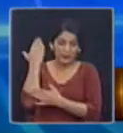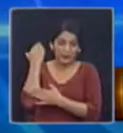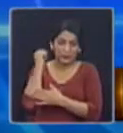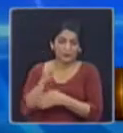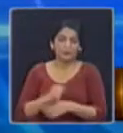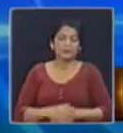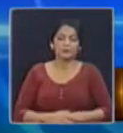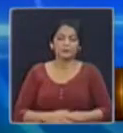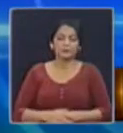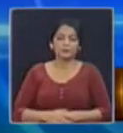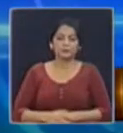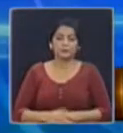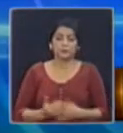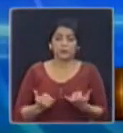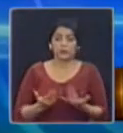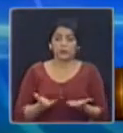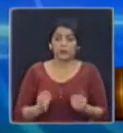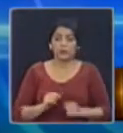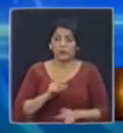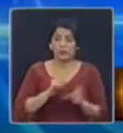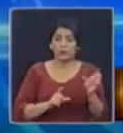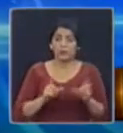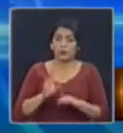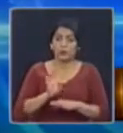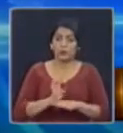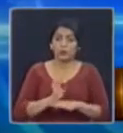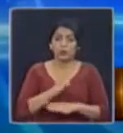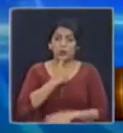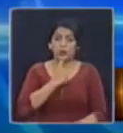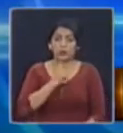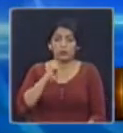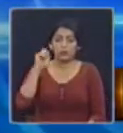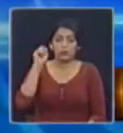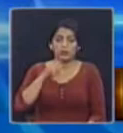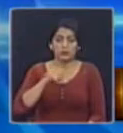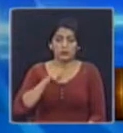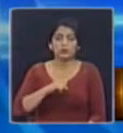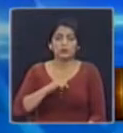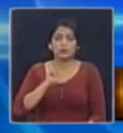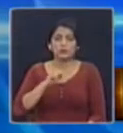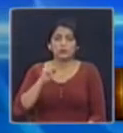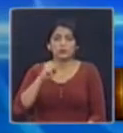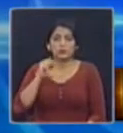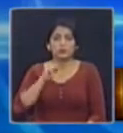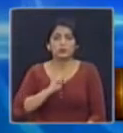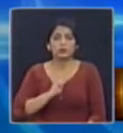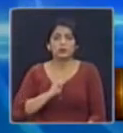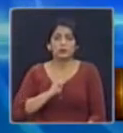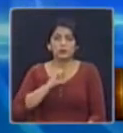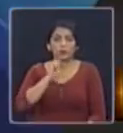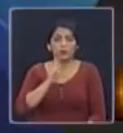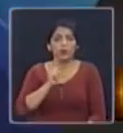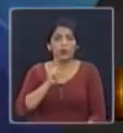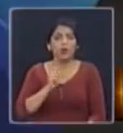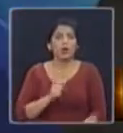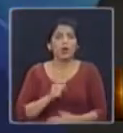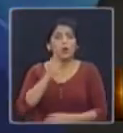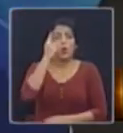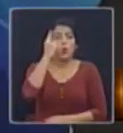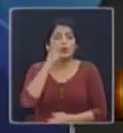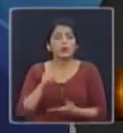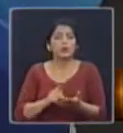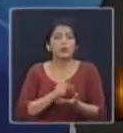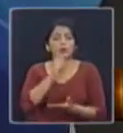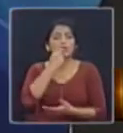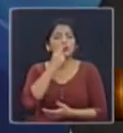plebiscito el pueblo ecuatoriano votó por la reelección por una sola vez, y que lamentablemente hace 2 años en el Congreso,